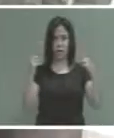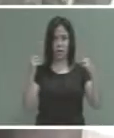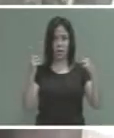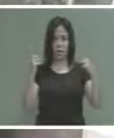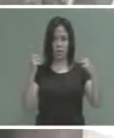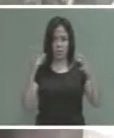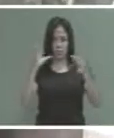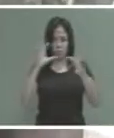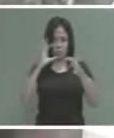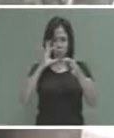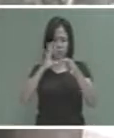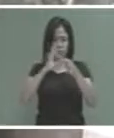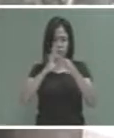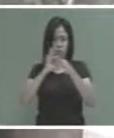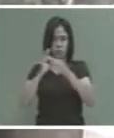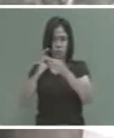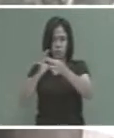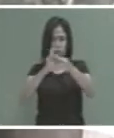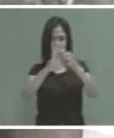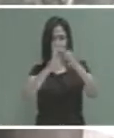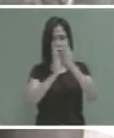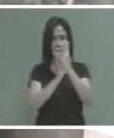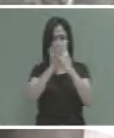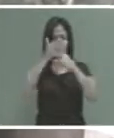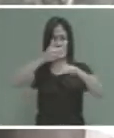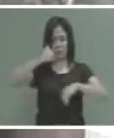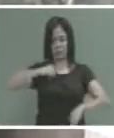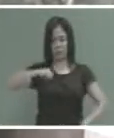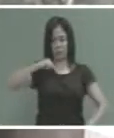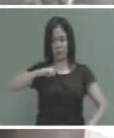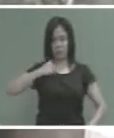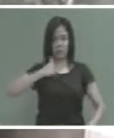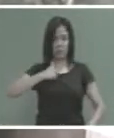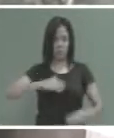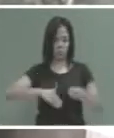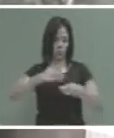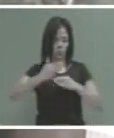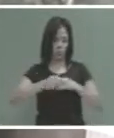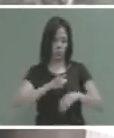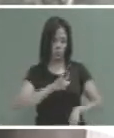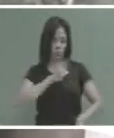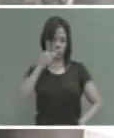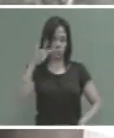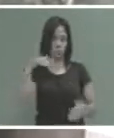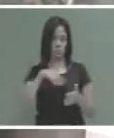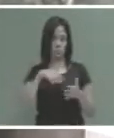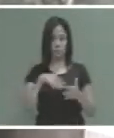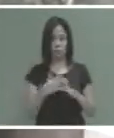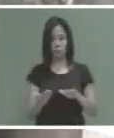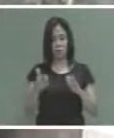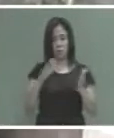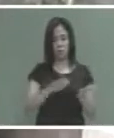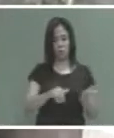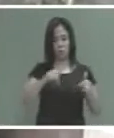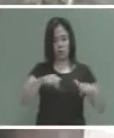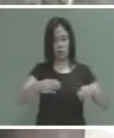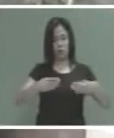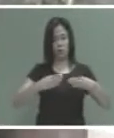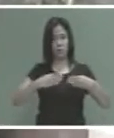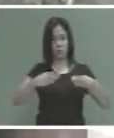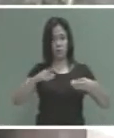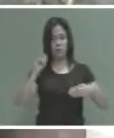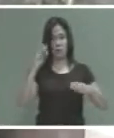una gran unión a través del arte. Yo después me fui a estudiar al extranjero, él falleció aquí en Panamá en